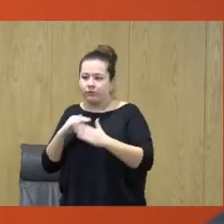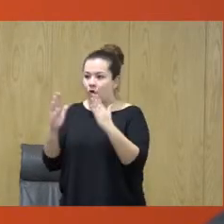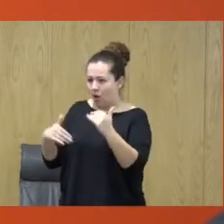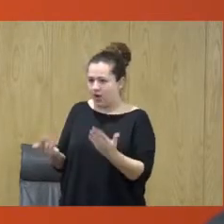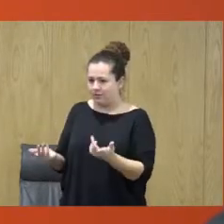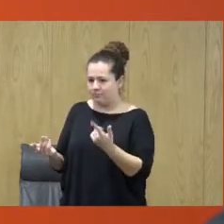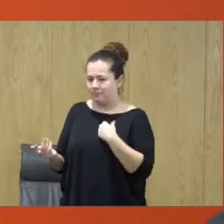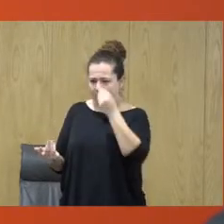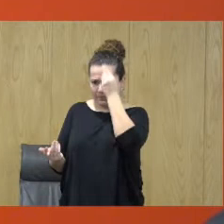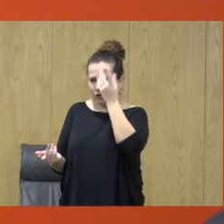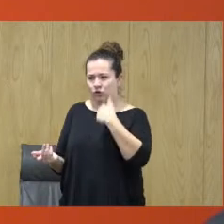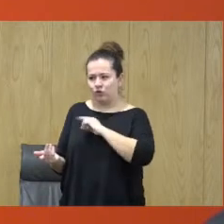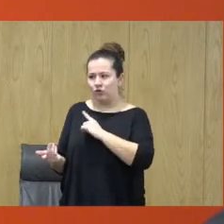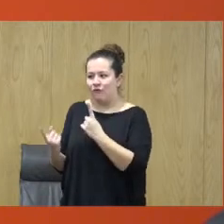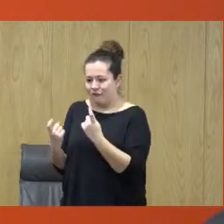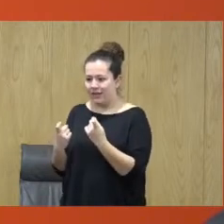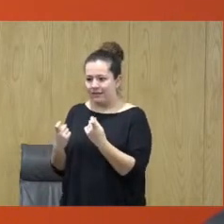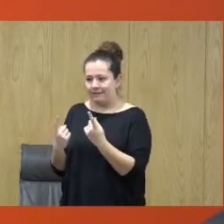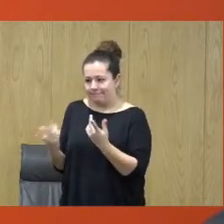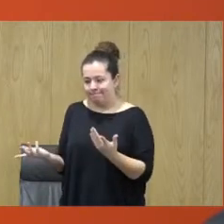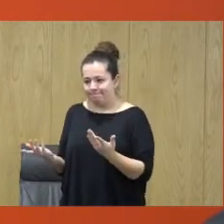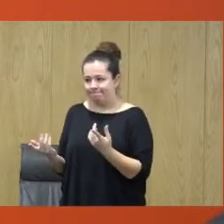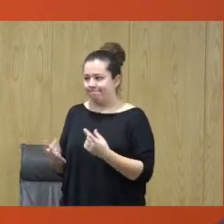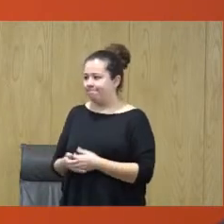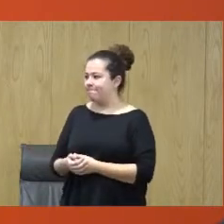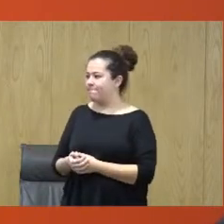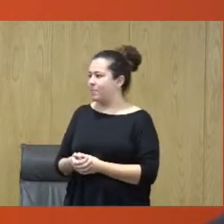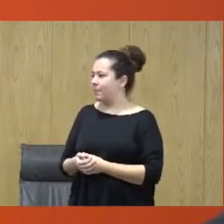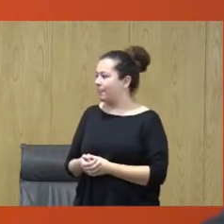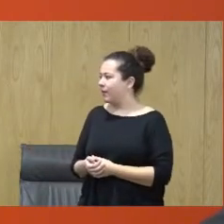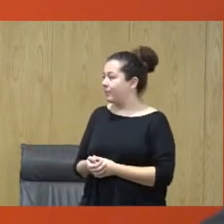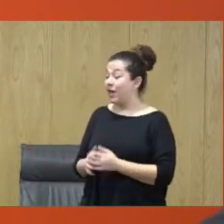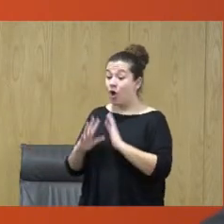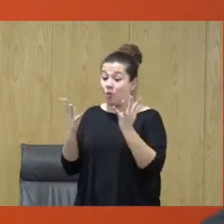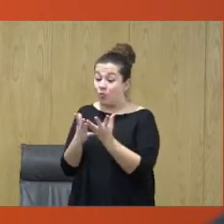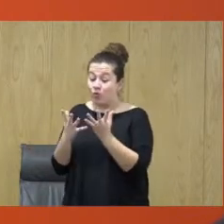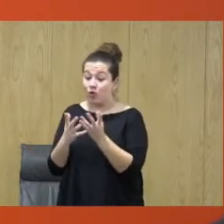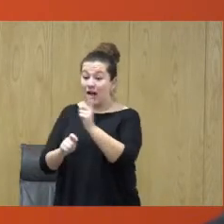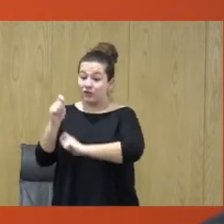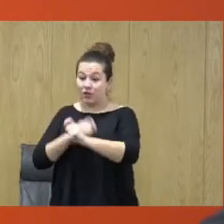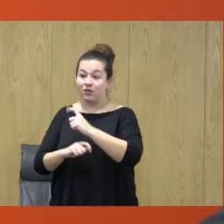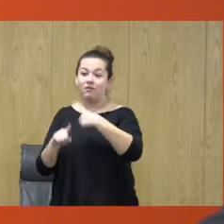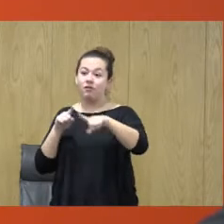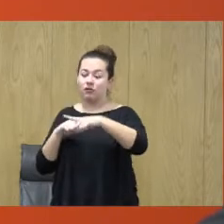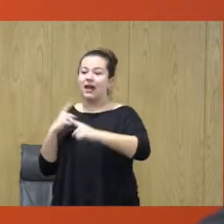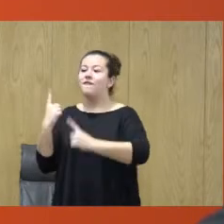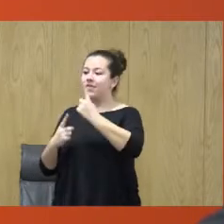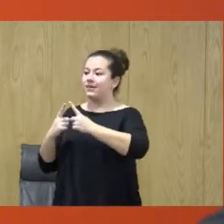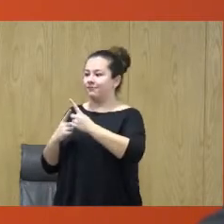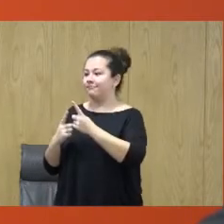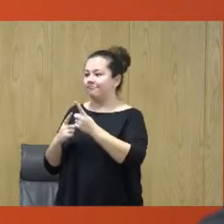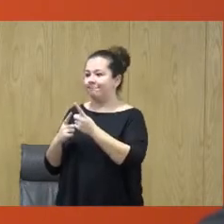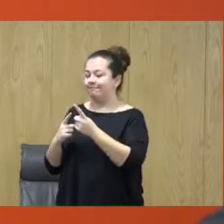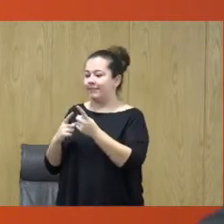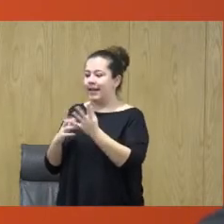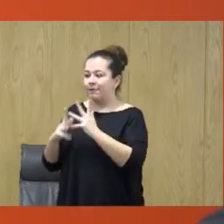bien estamos faltos y carentes, y desde el mundo asociativo, cosa que a veces las administraciones no hacen, que no llegan, que